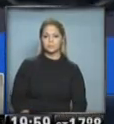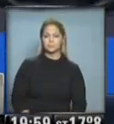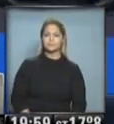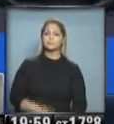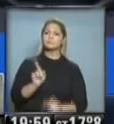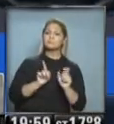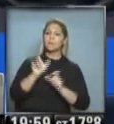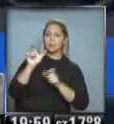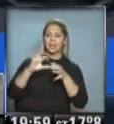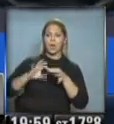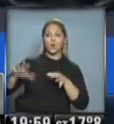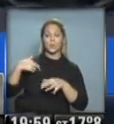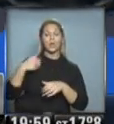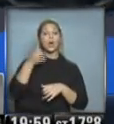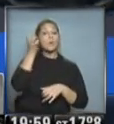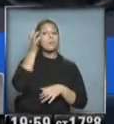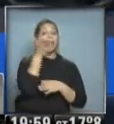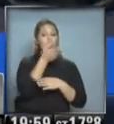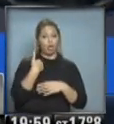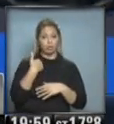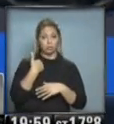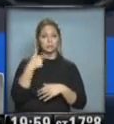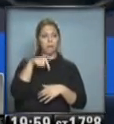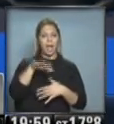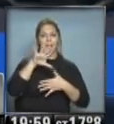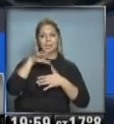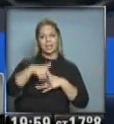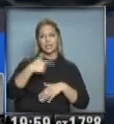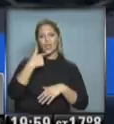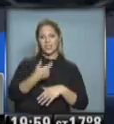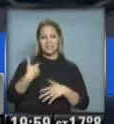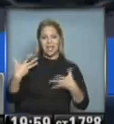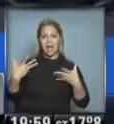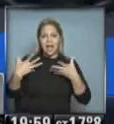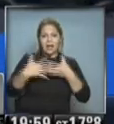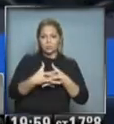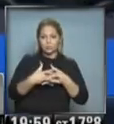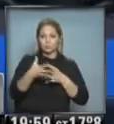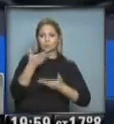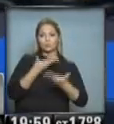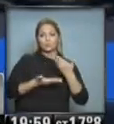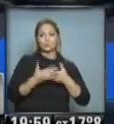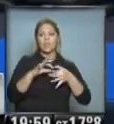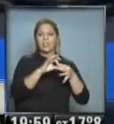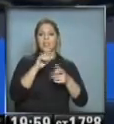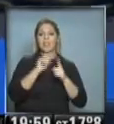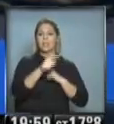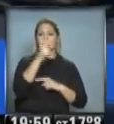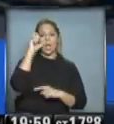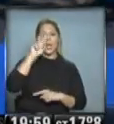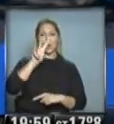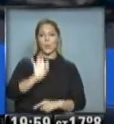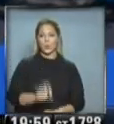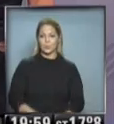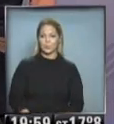los europeos se disculpan, desde América del Sur se dice solidaridad directa con Evo Morales.